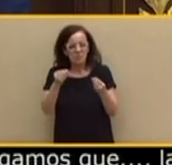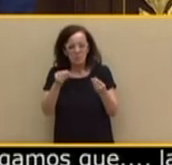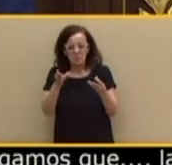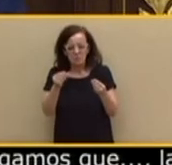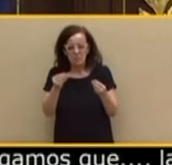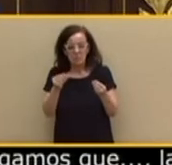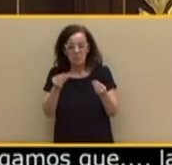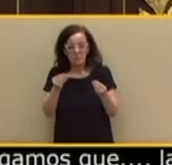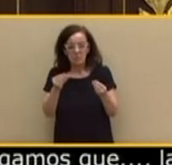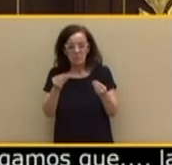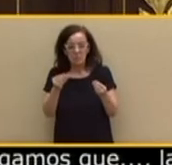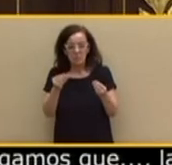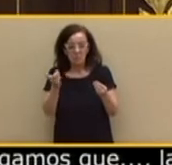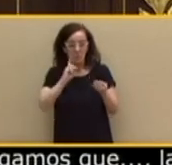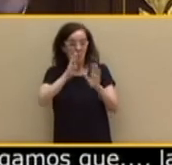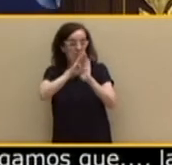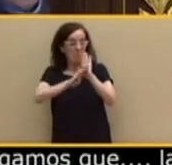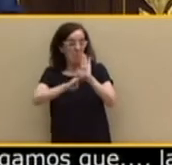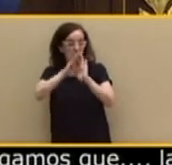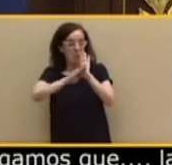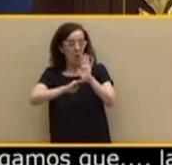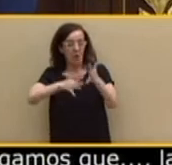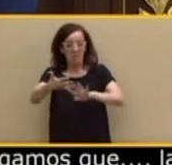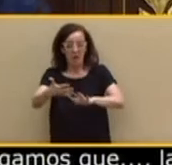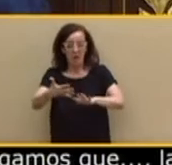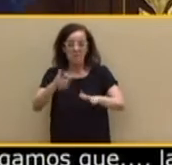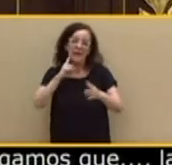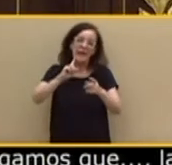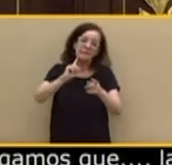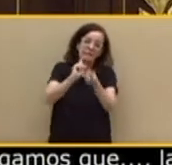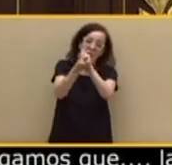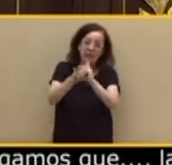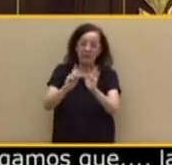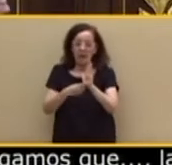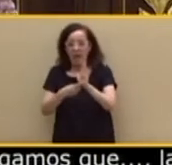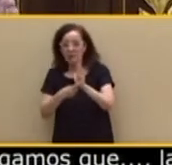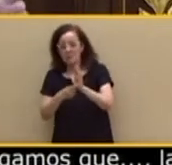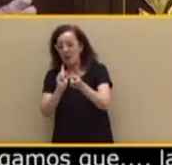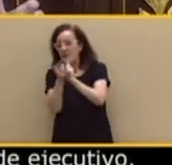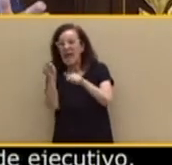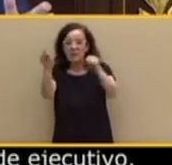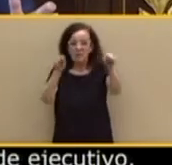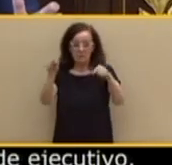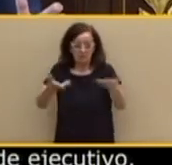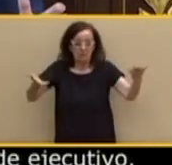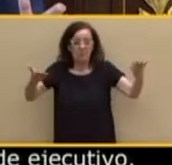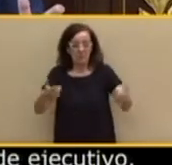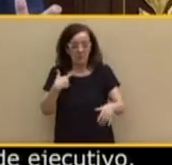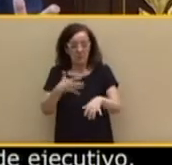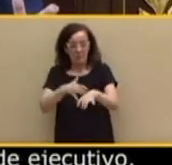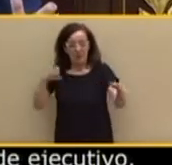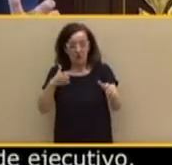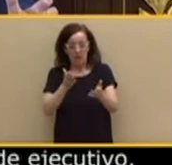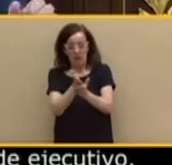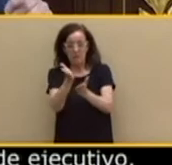no era de programa de ejecutivo hay que cambiar esta ley es cambiar la otra hay que cambiar aquella ley conchos y puede haber mayorías alternativas para cambiar